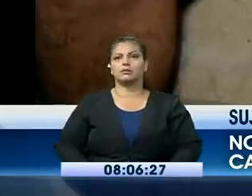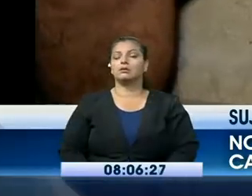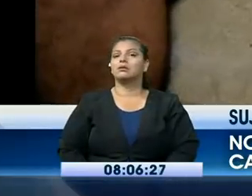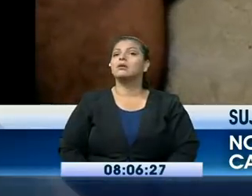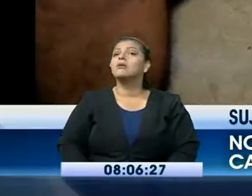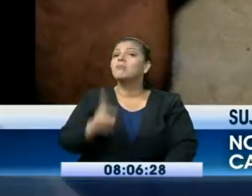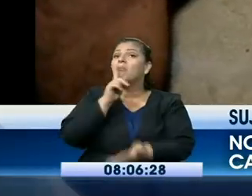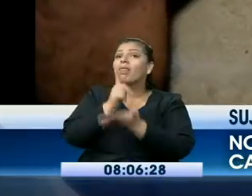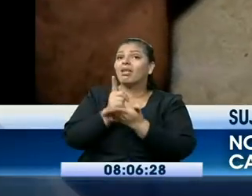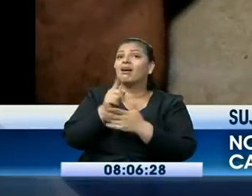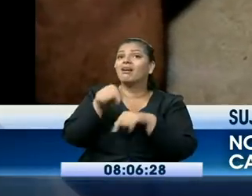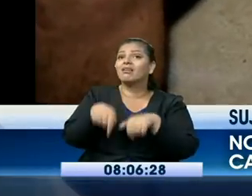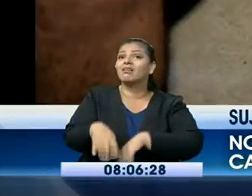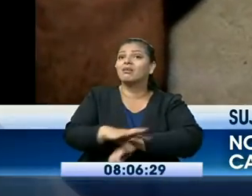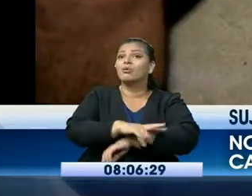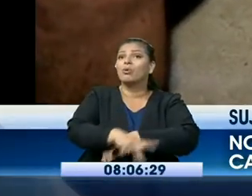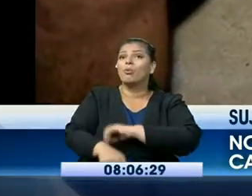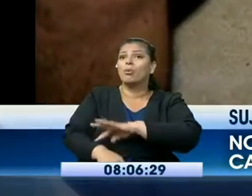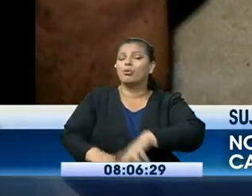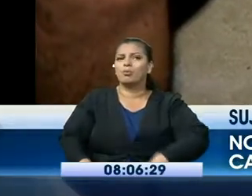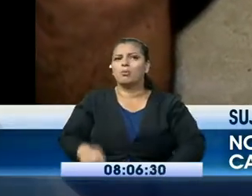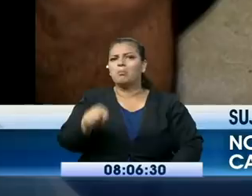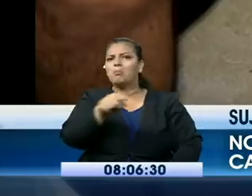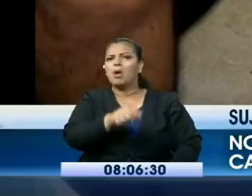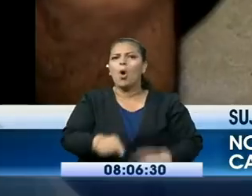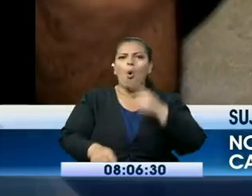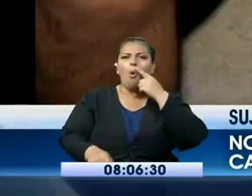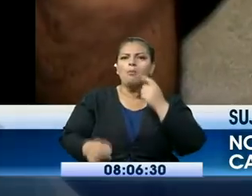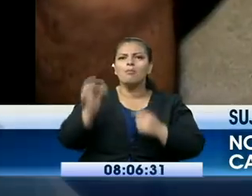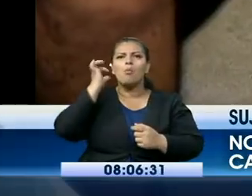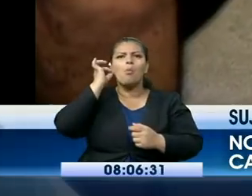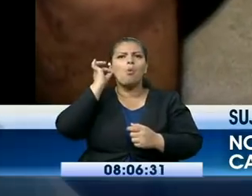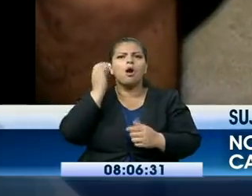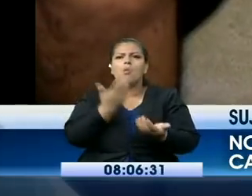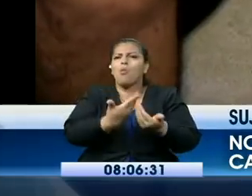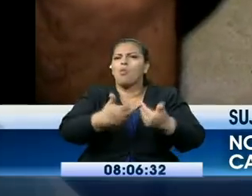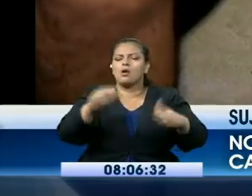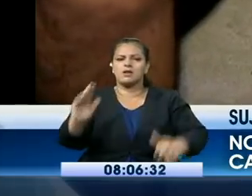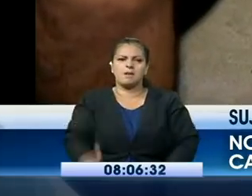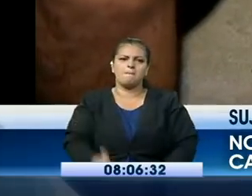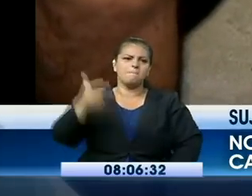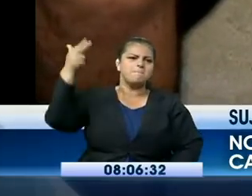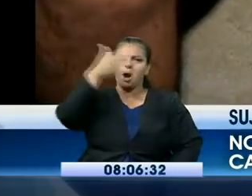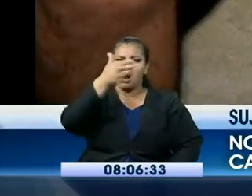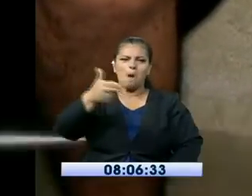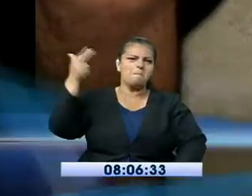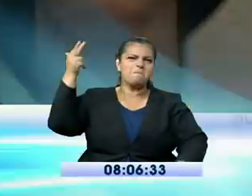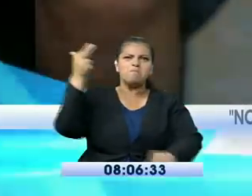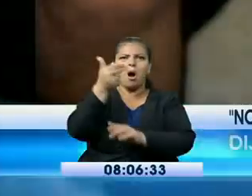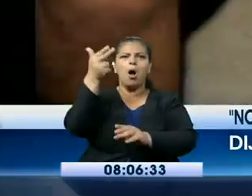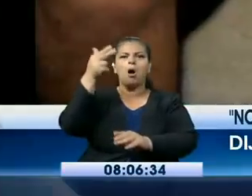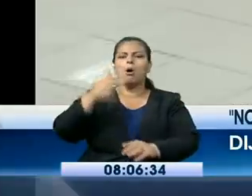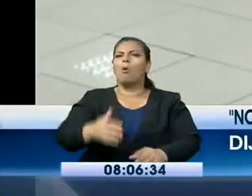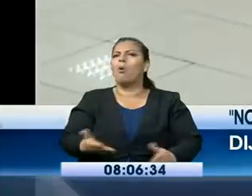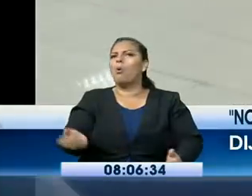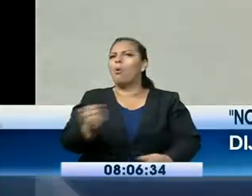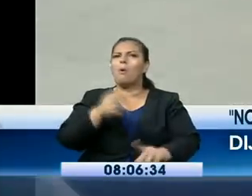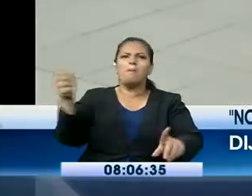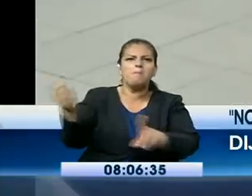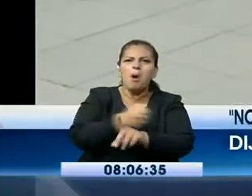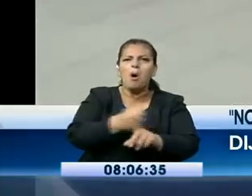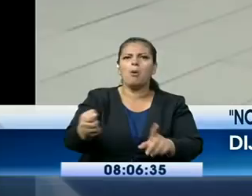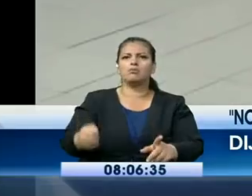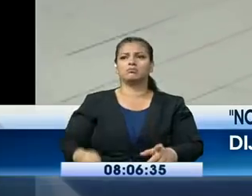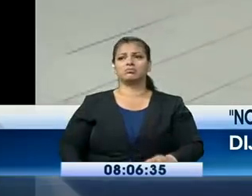tienen compasión con donde se está acabando como a la mujer la mata en su